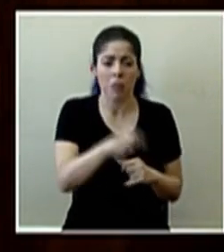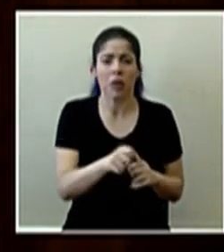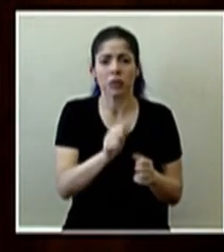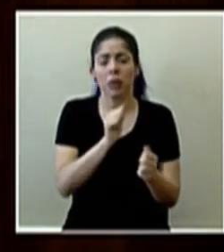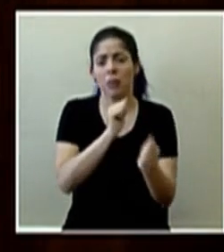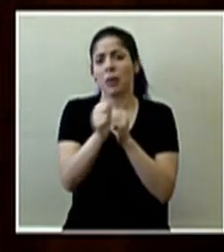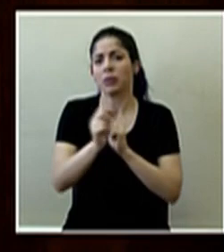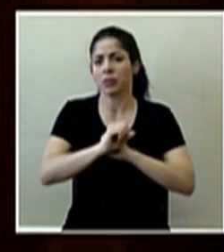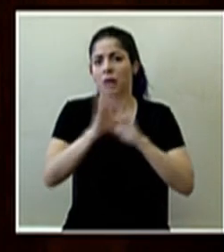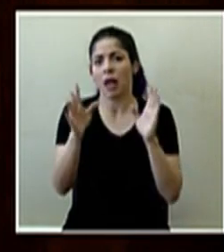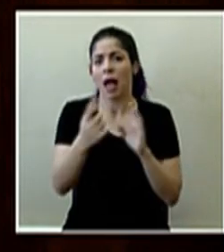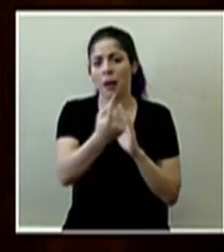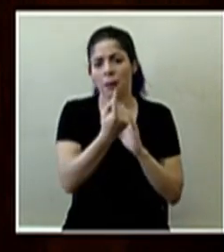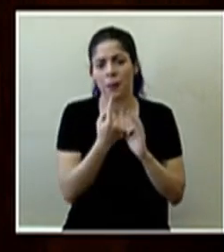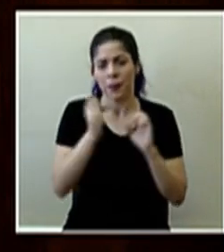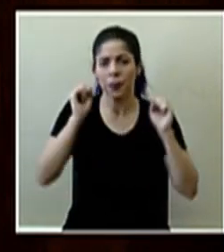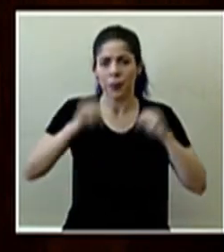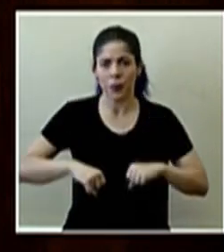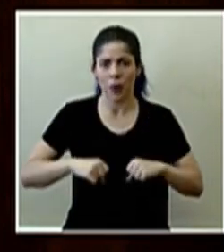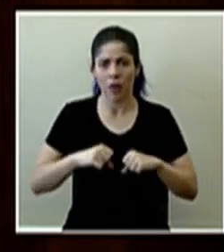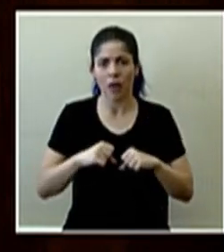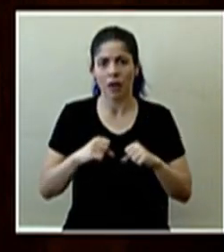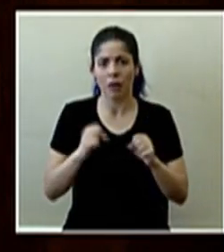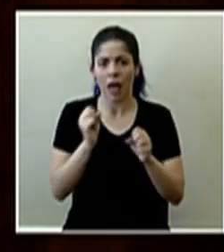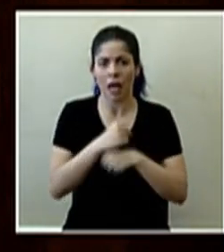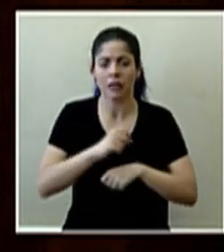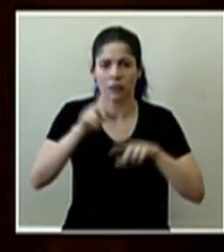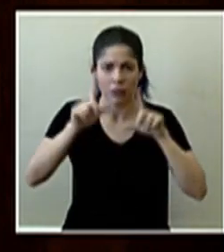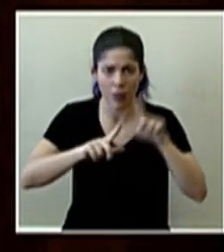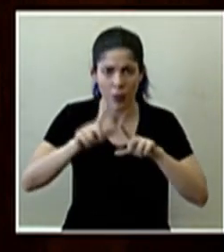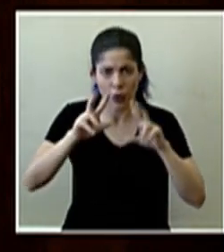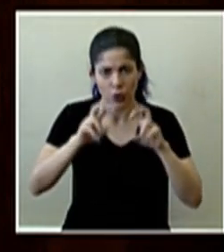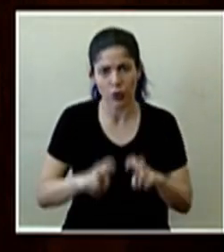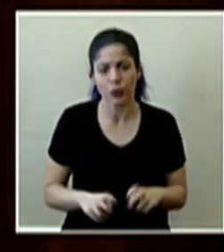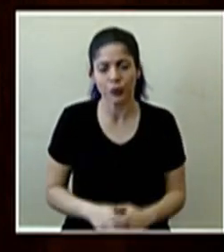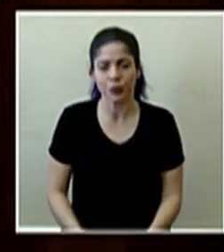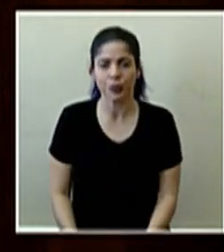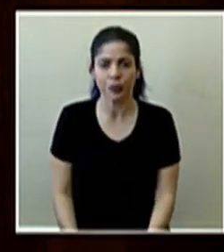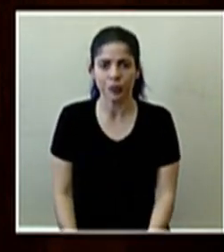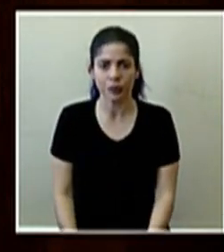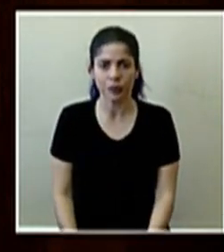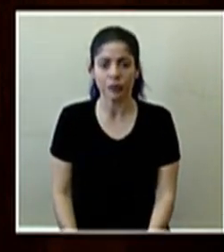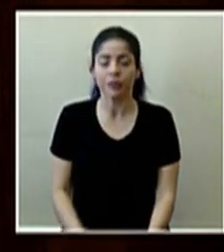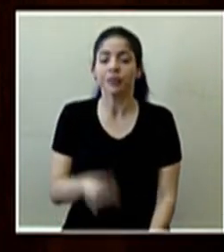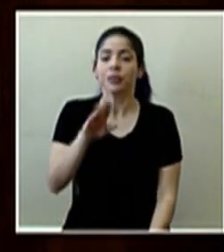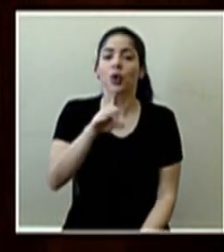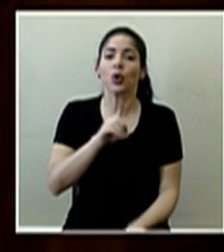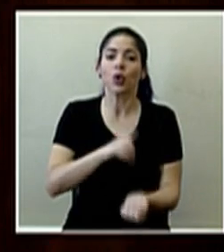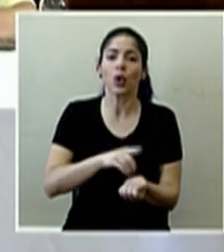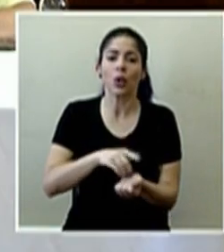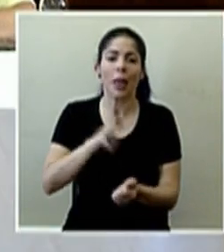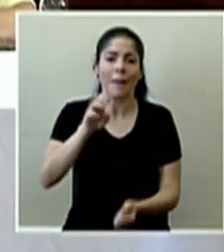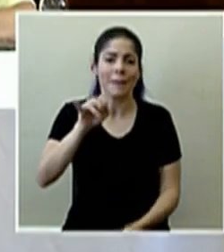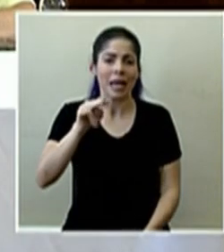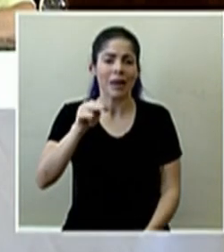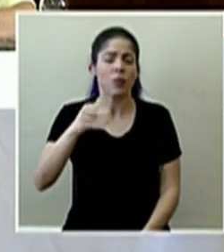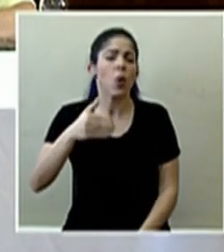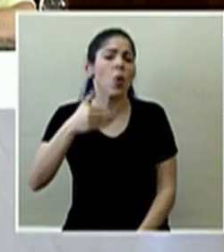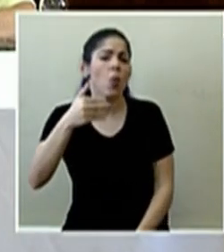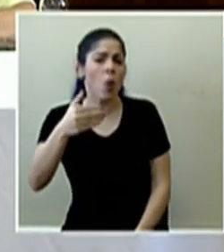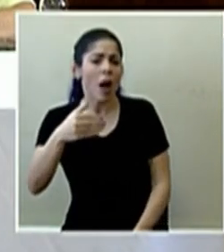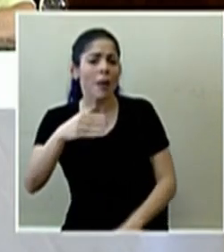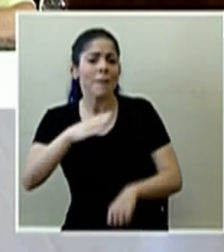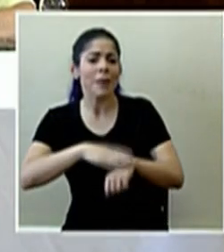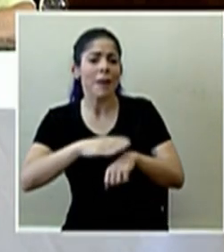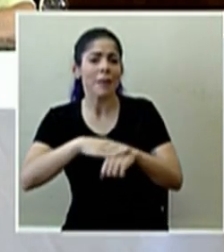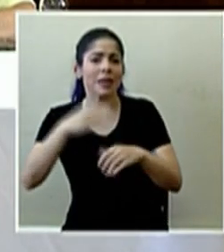calificado claramente para que se le hiciera la prueba. Doctor Marín, ¿cuándo permitirán el ingreso